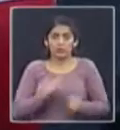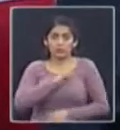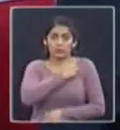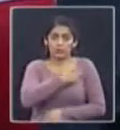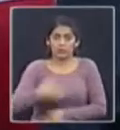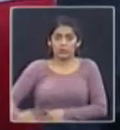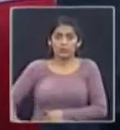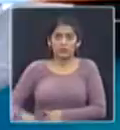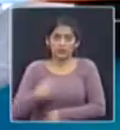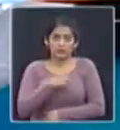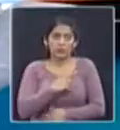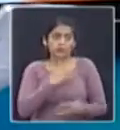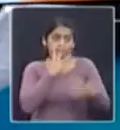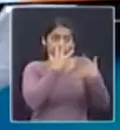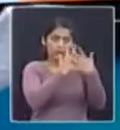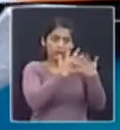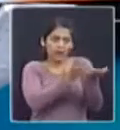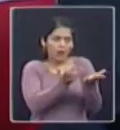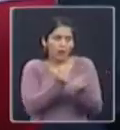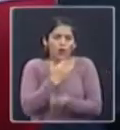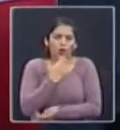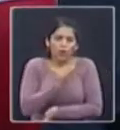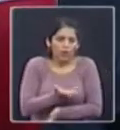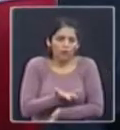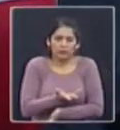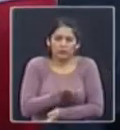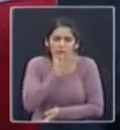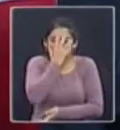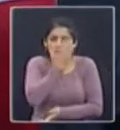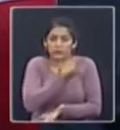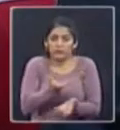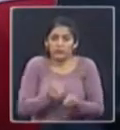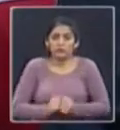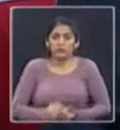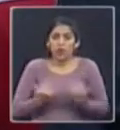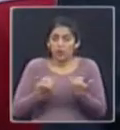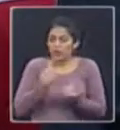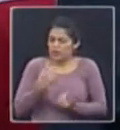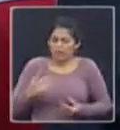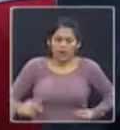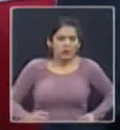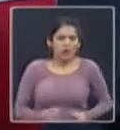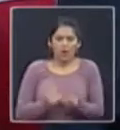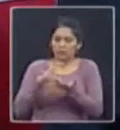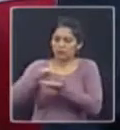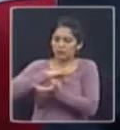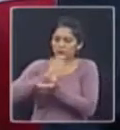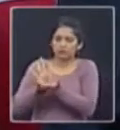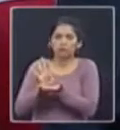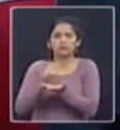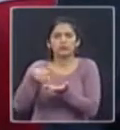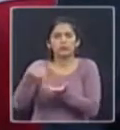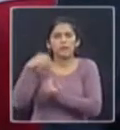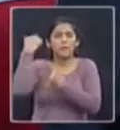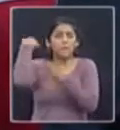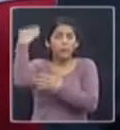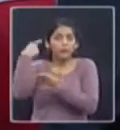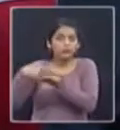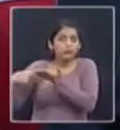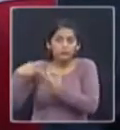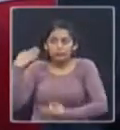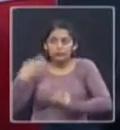el vicepresidente de la república tras su detención preventiva y señaló que un juicio político es la única opción para finiquitar su situación sin perjuicio